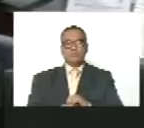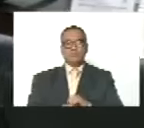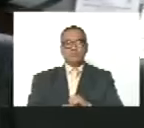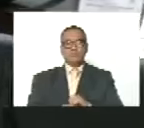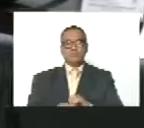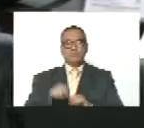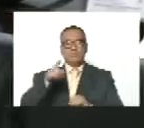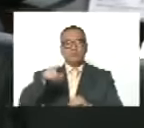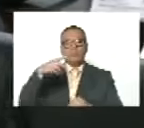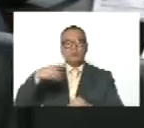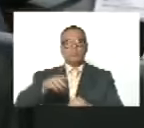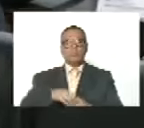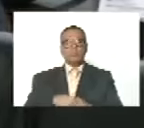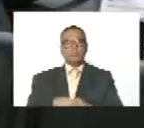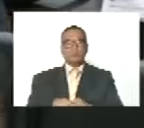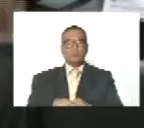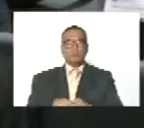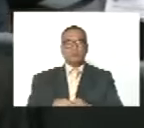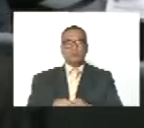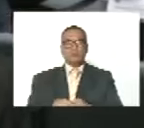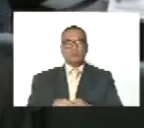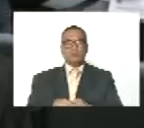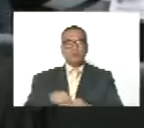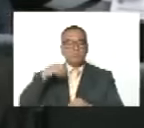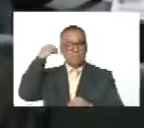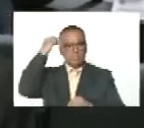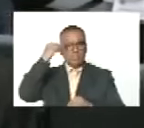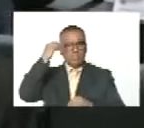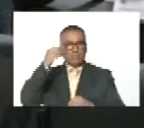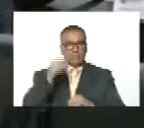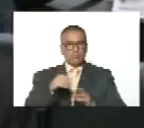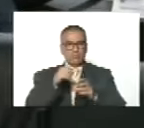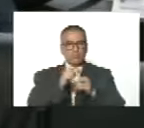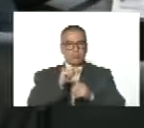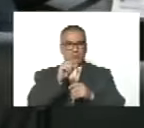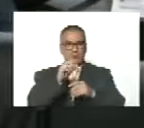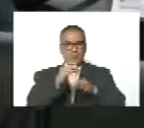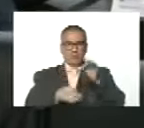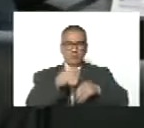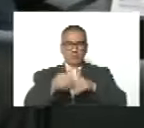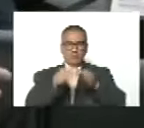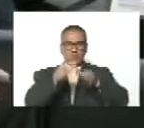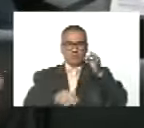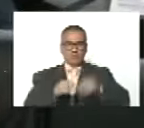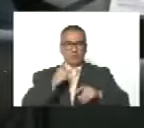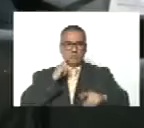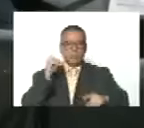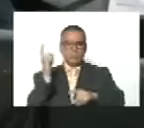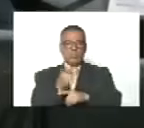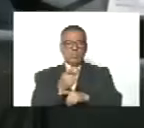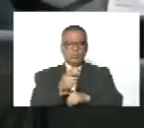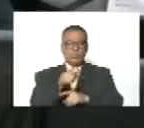en ese derecho que concedió el Consejo de Seguridad, ordena que los